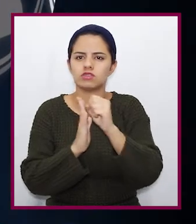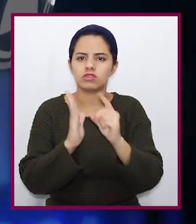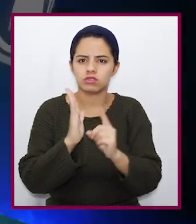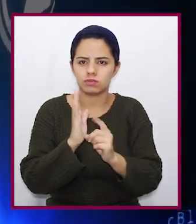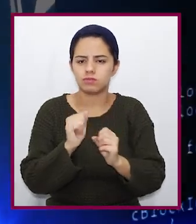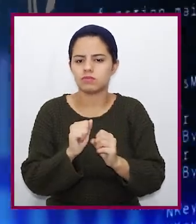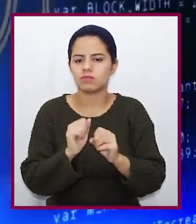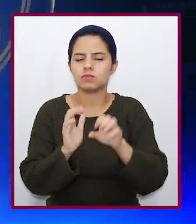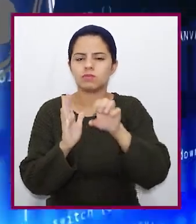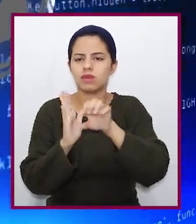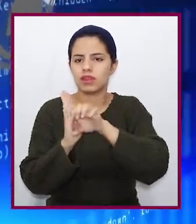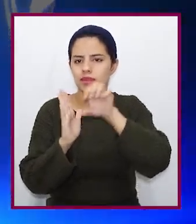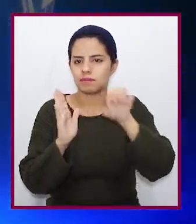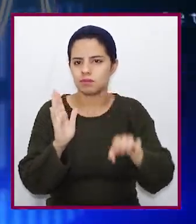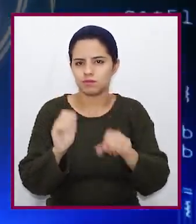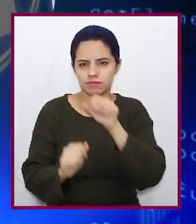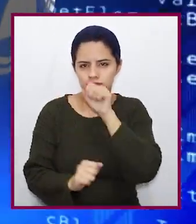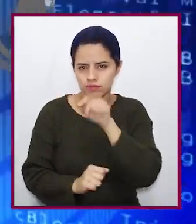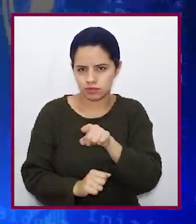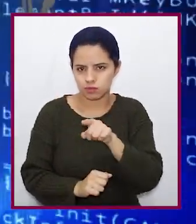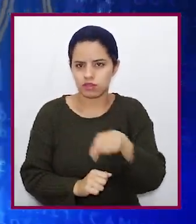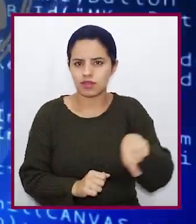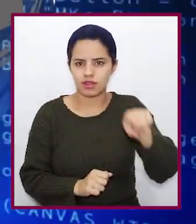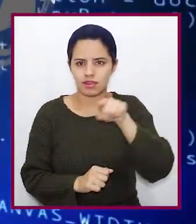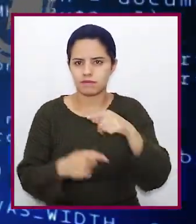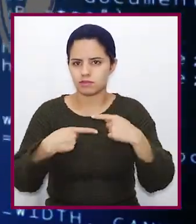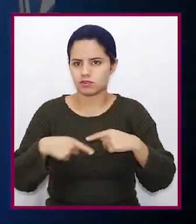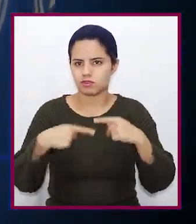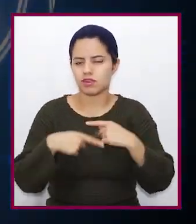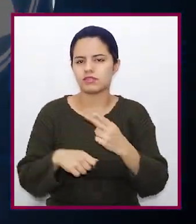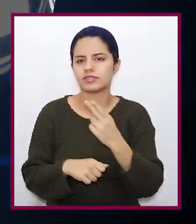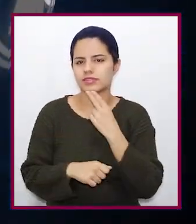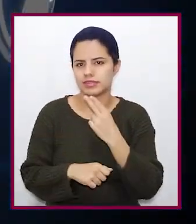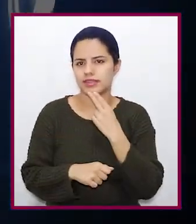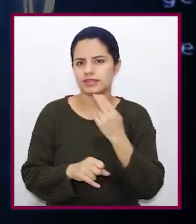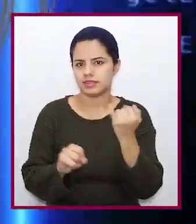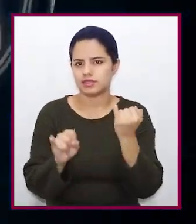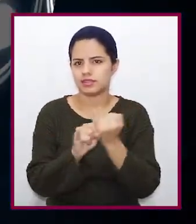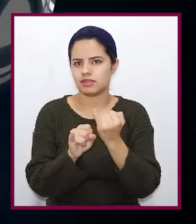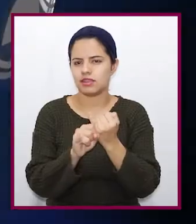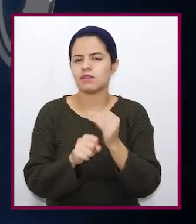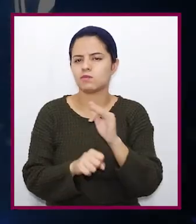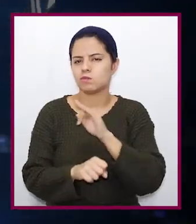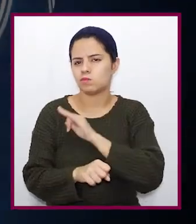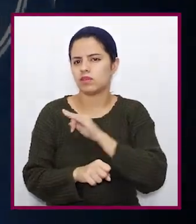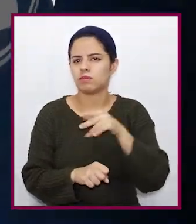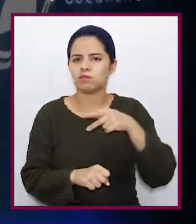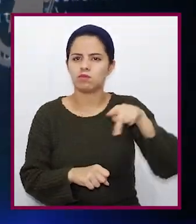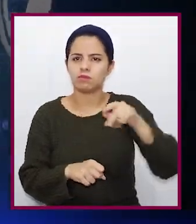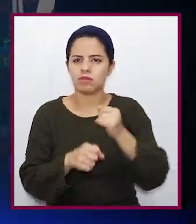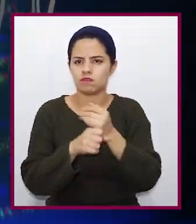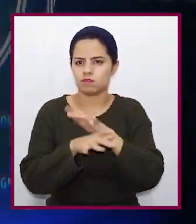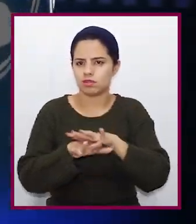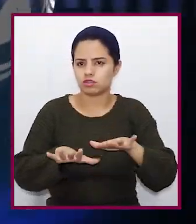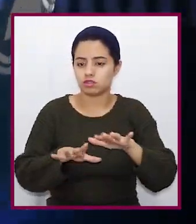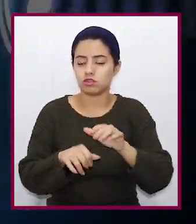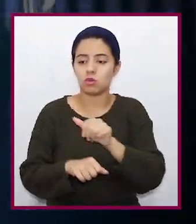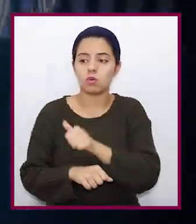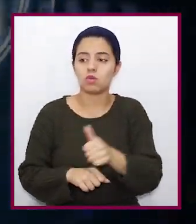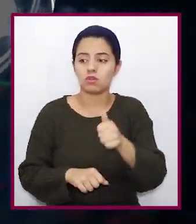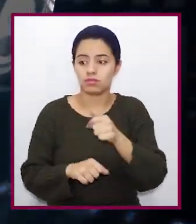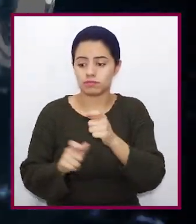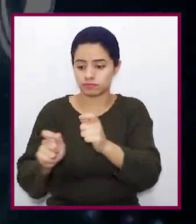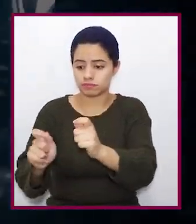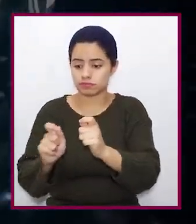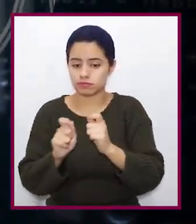igual forma, los usuarios tienen derecho a transmitir esos datos a otro responsable del tratamiento